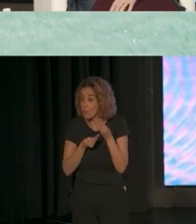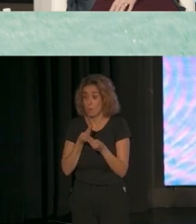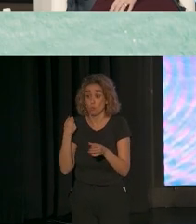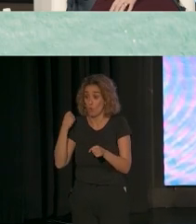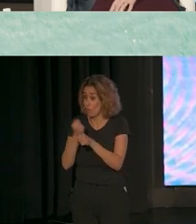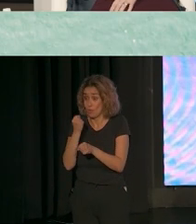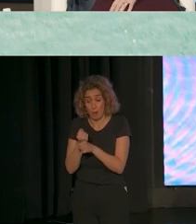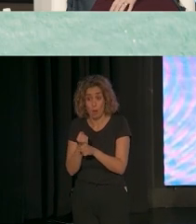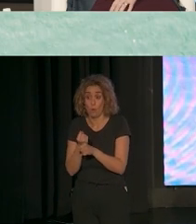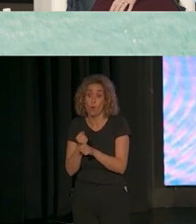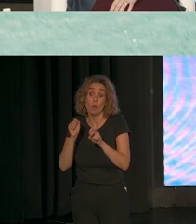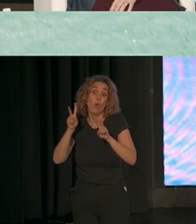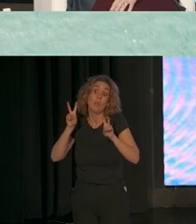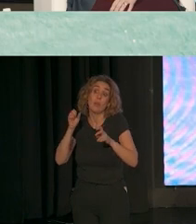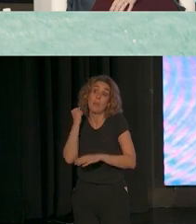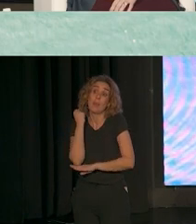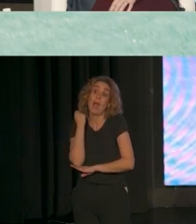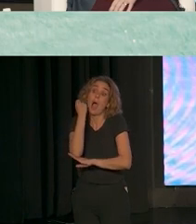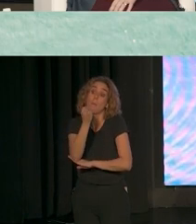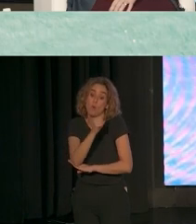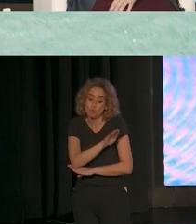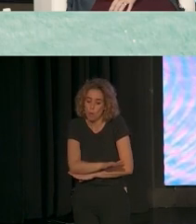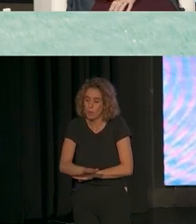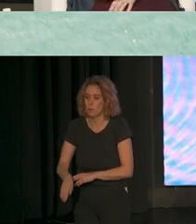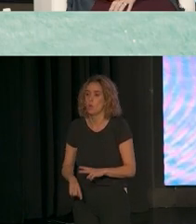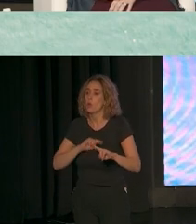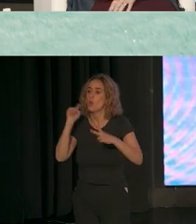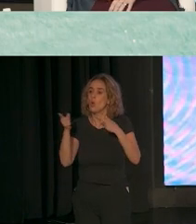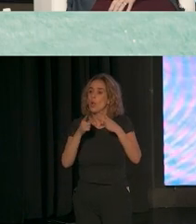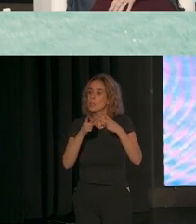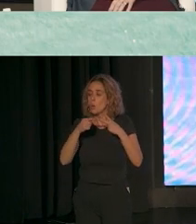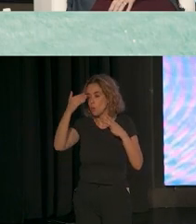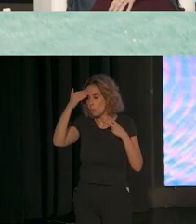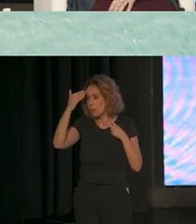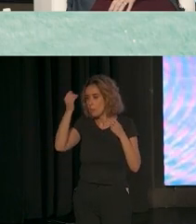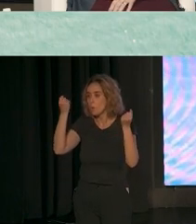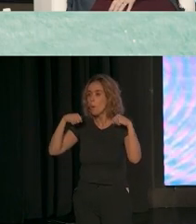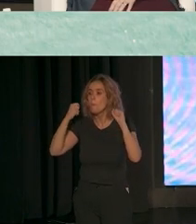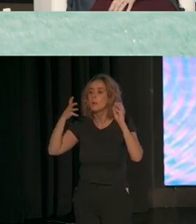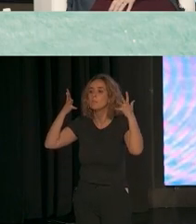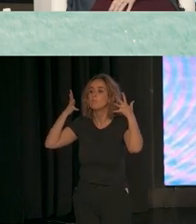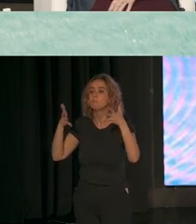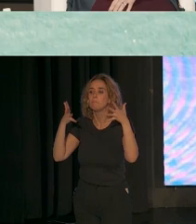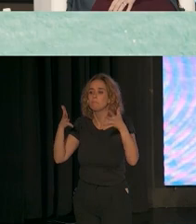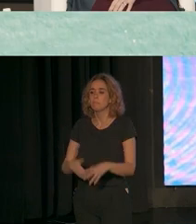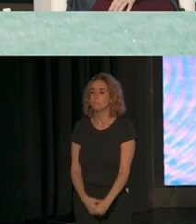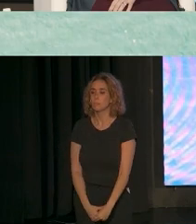la hora de proporcionar apoyo a esos niños. El segundo principio de las prácticas recomendadas es